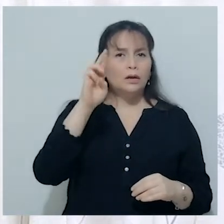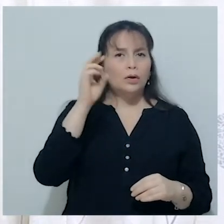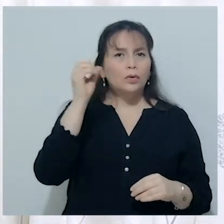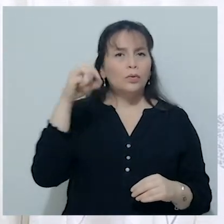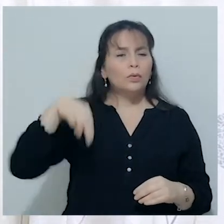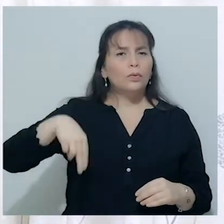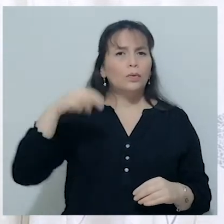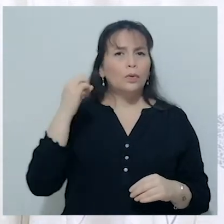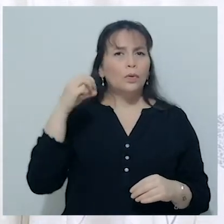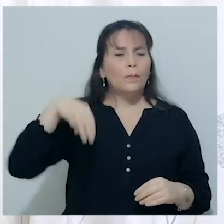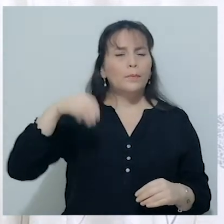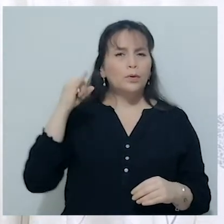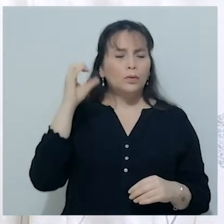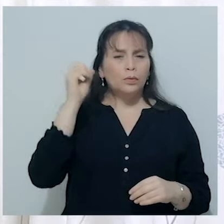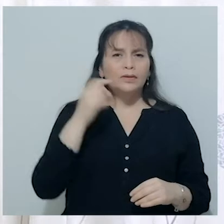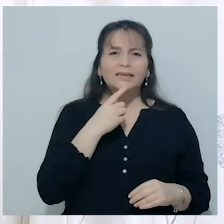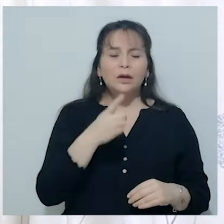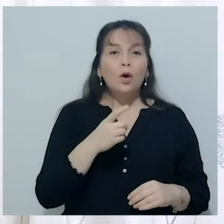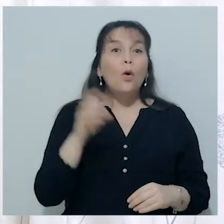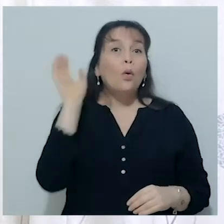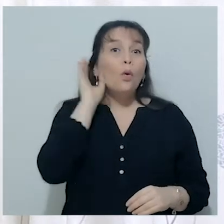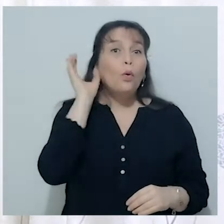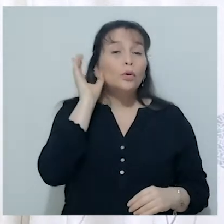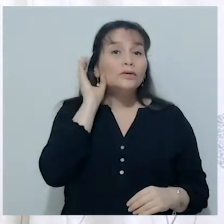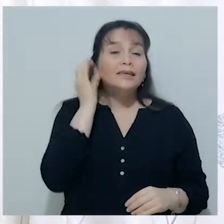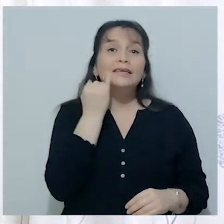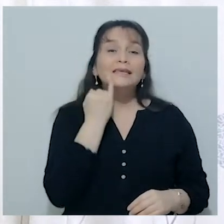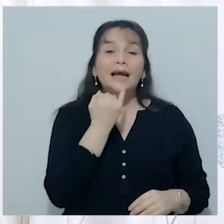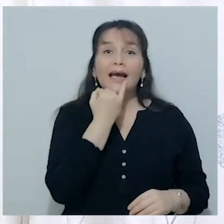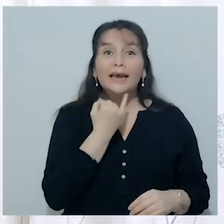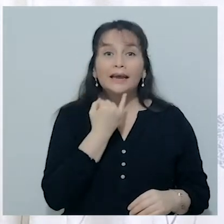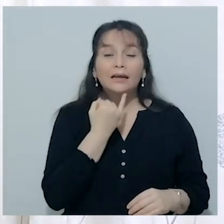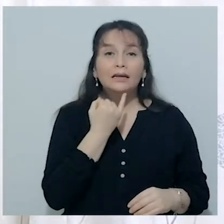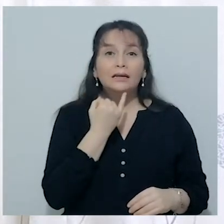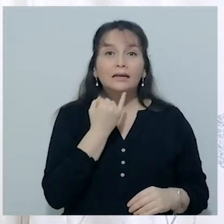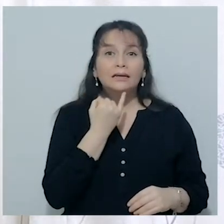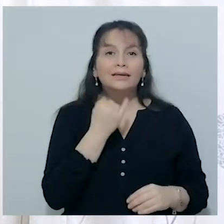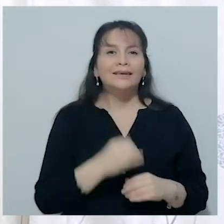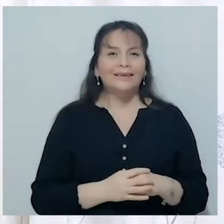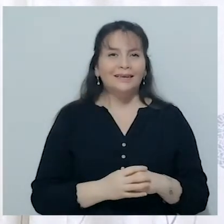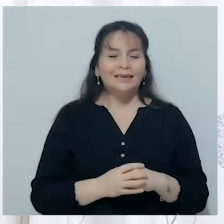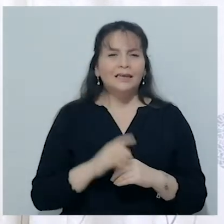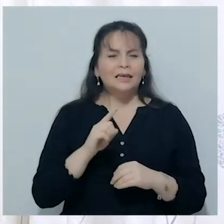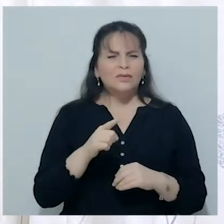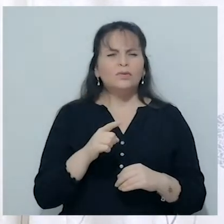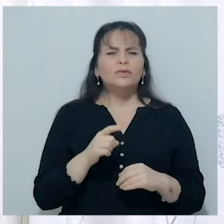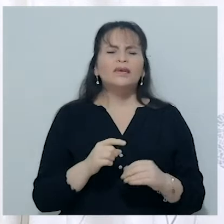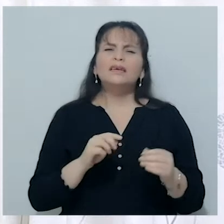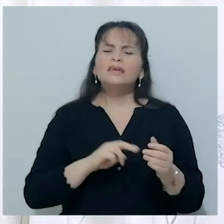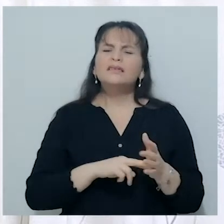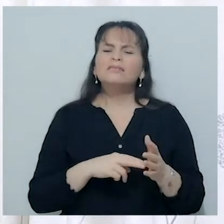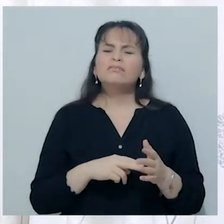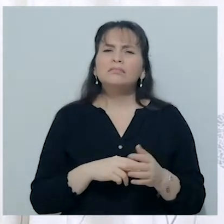oye Israel, la famosa declaración de fe dirigida a los israelitas conocida como